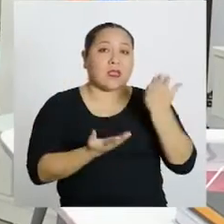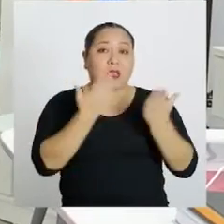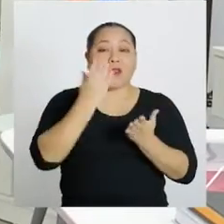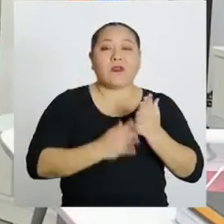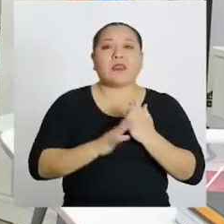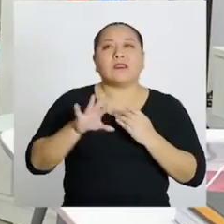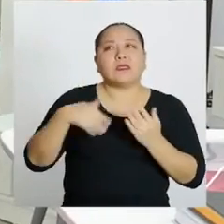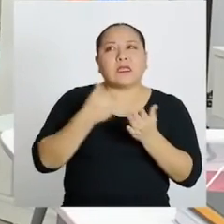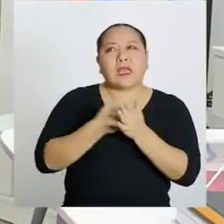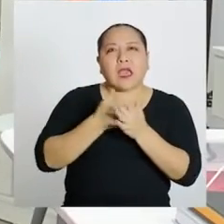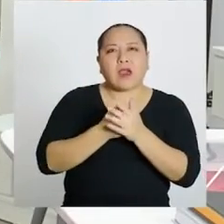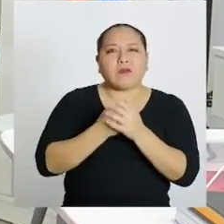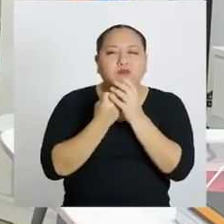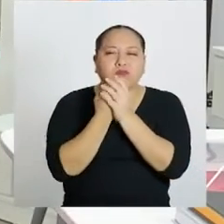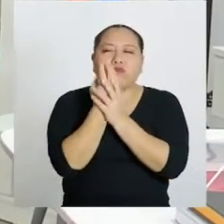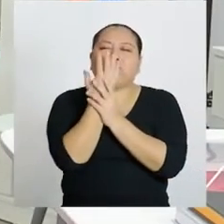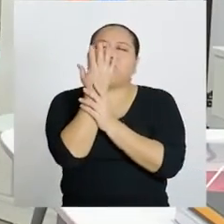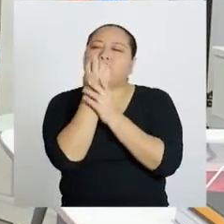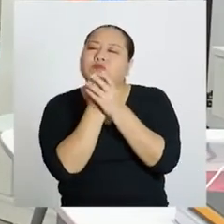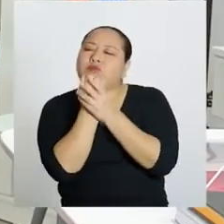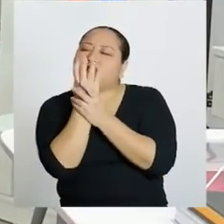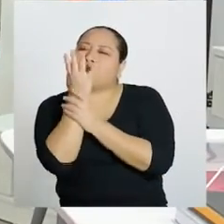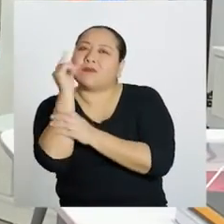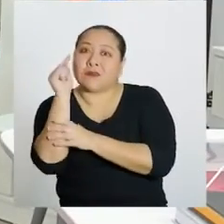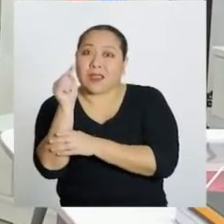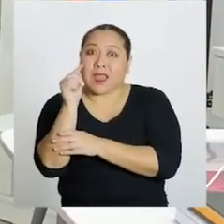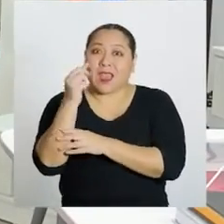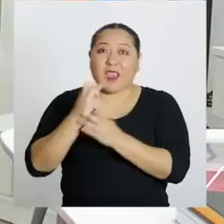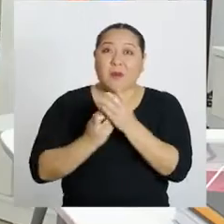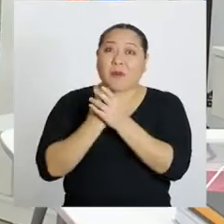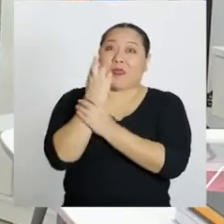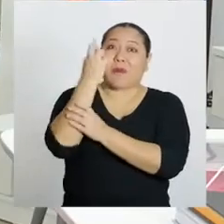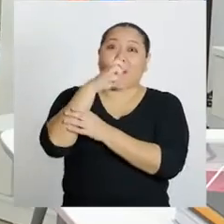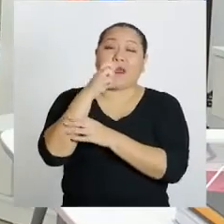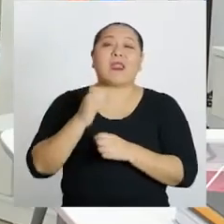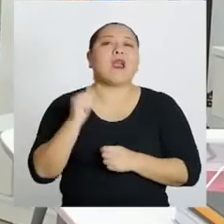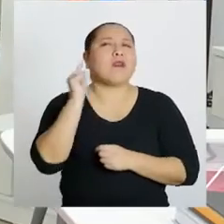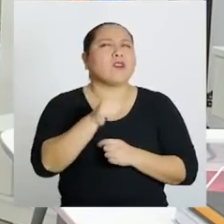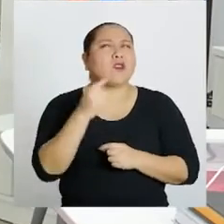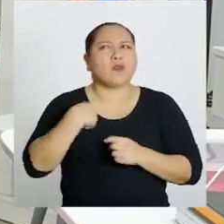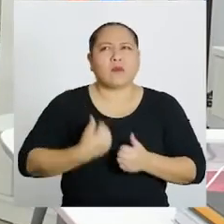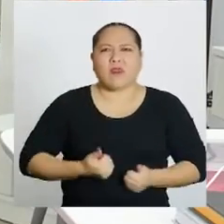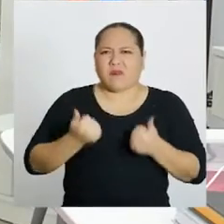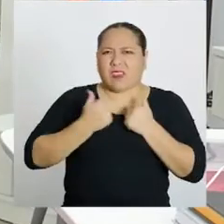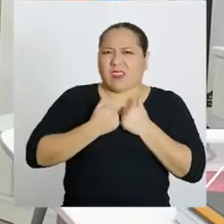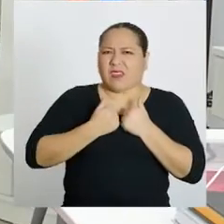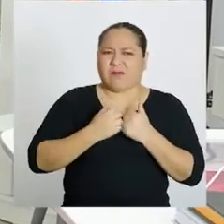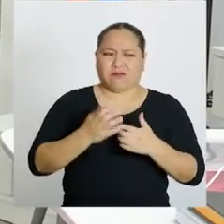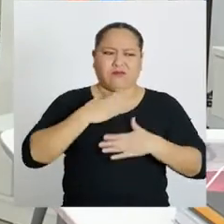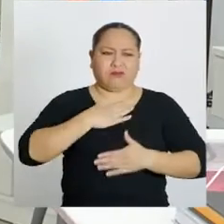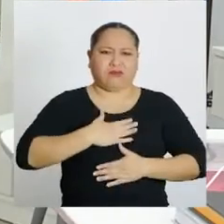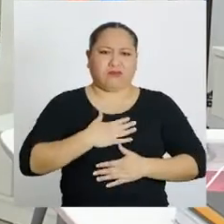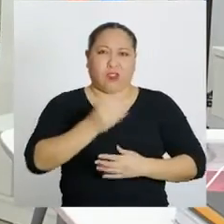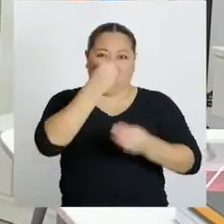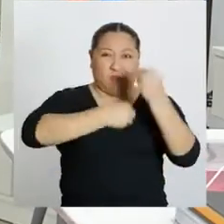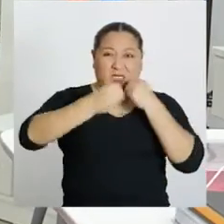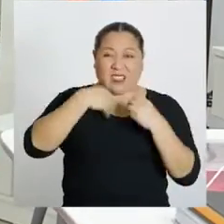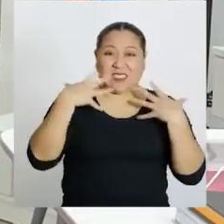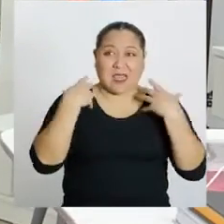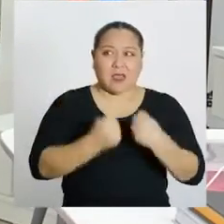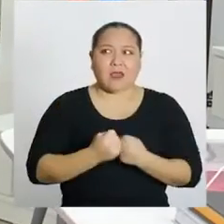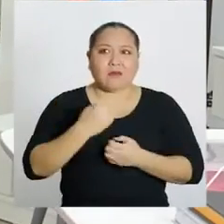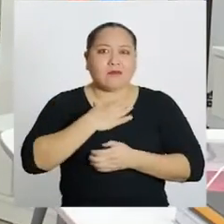la llegada de la primavera, pero desde que empecé a explorar una vida con mayor actividad física y alimentación saludable, mi ánimo